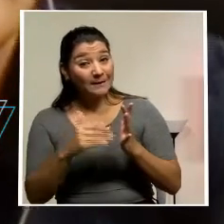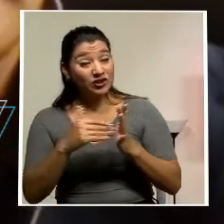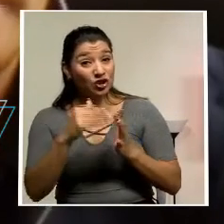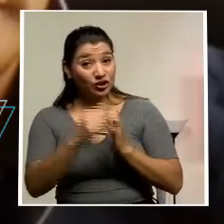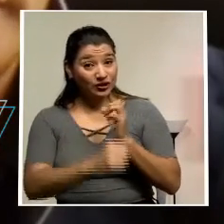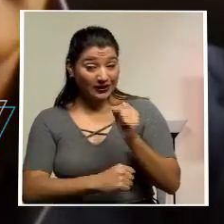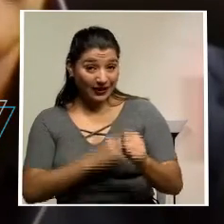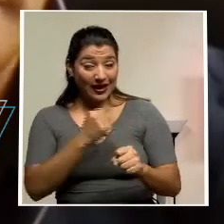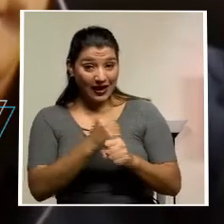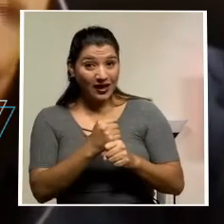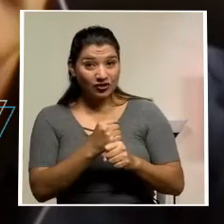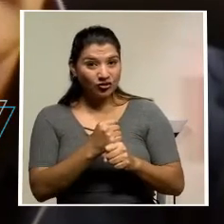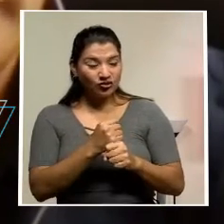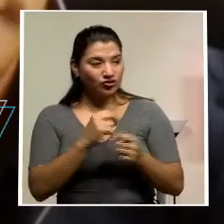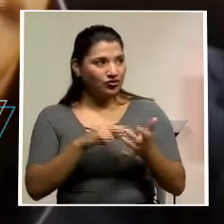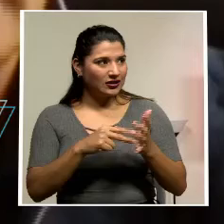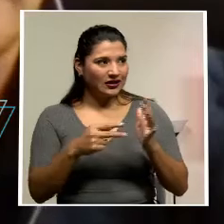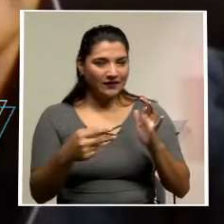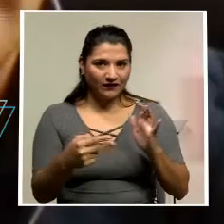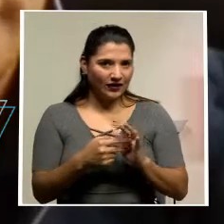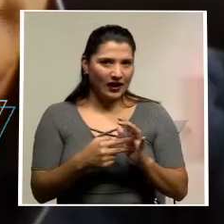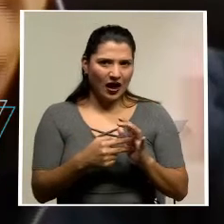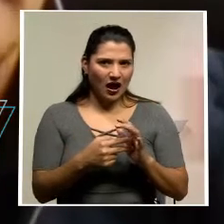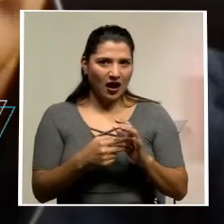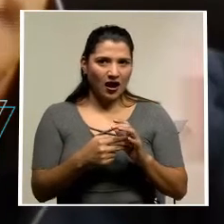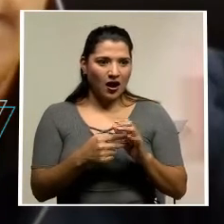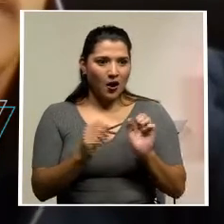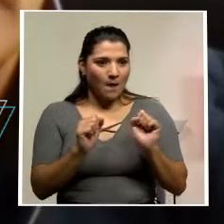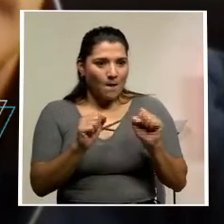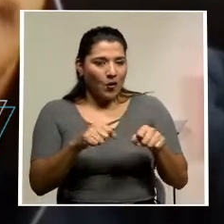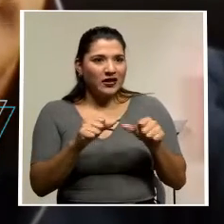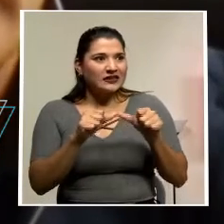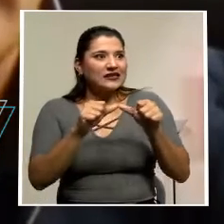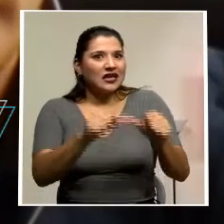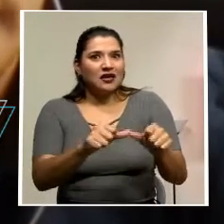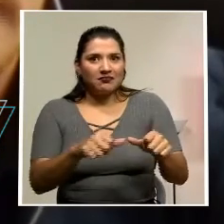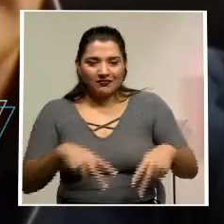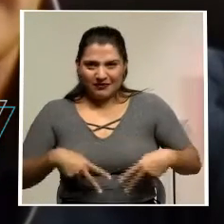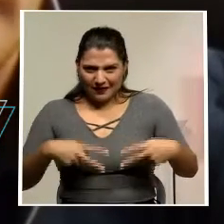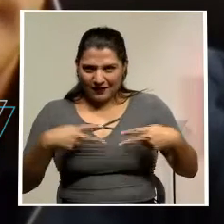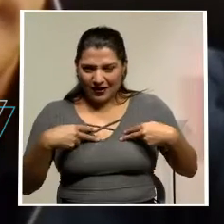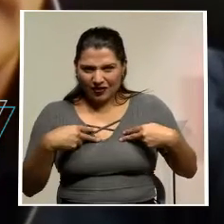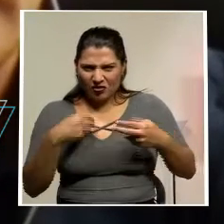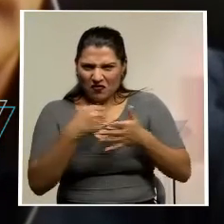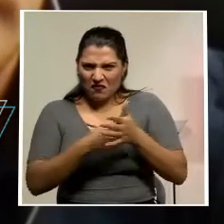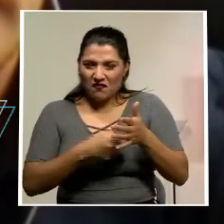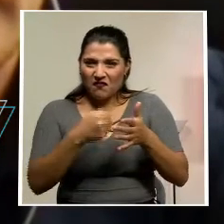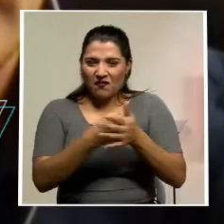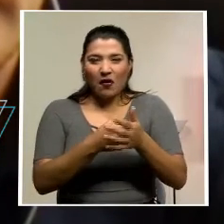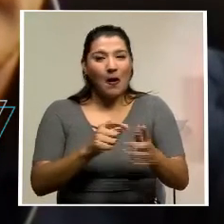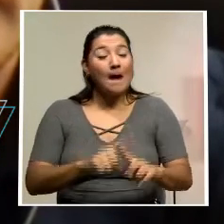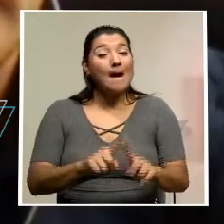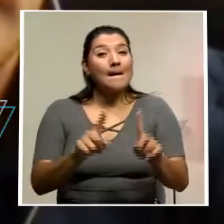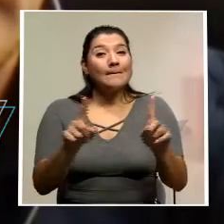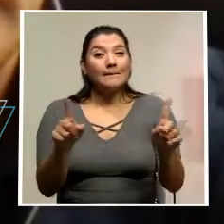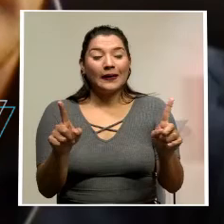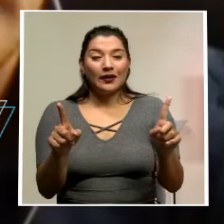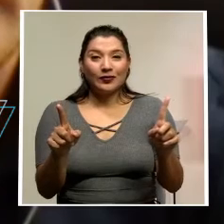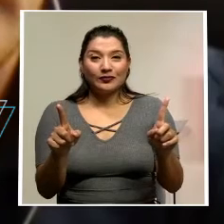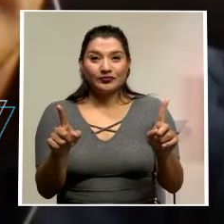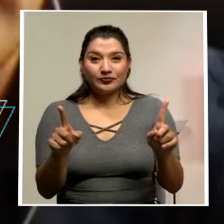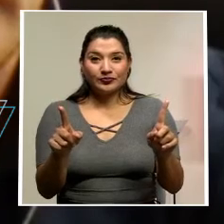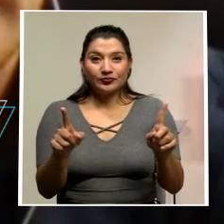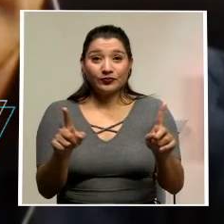es un sobreviviente nato, pero la civilización prácticamente que